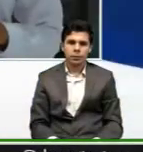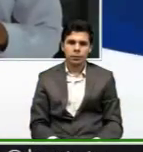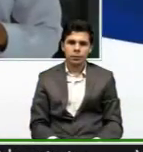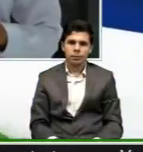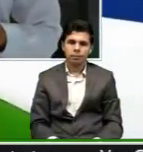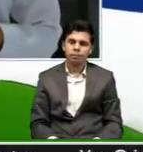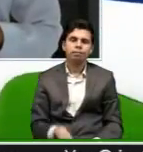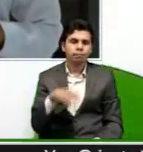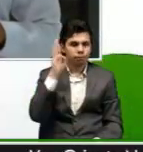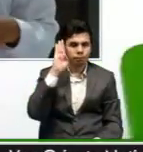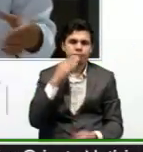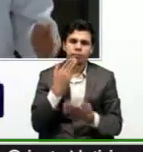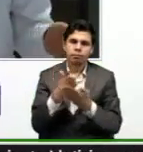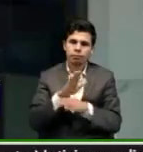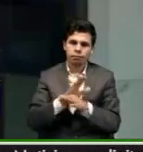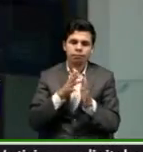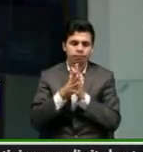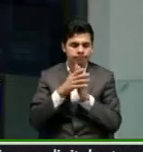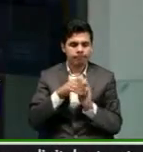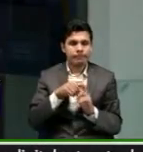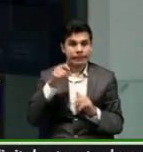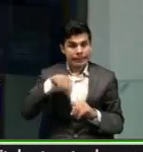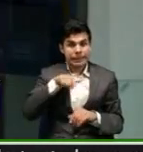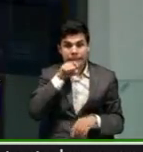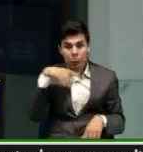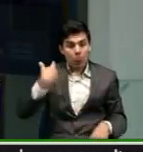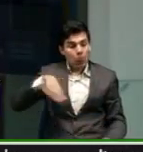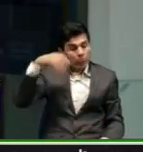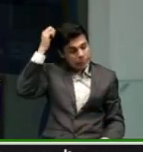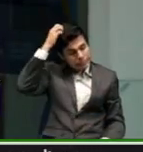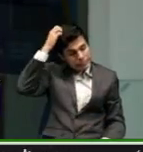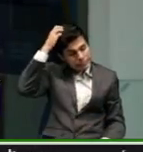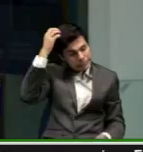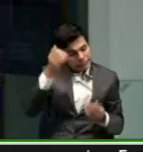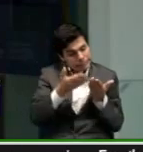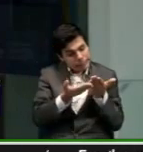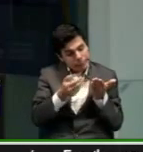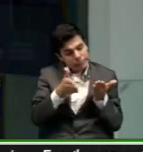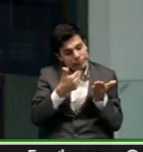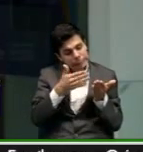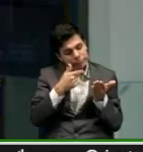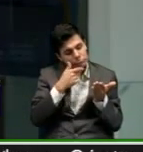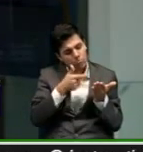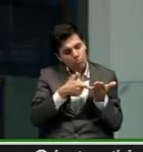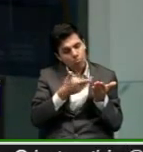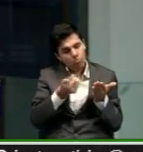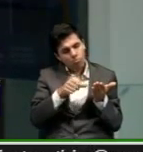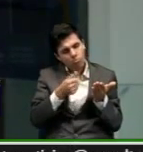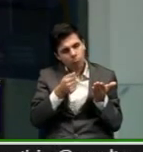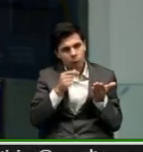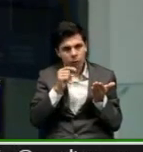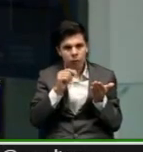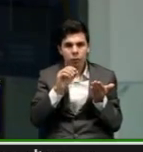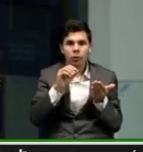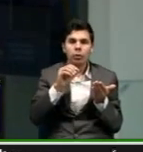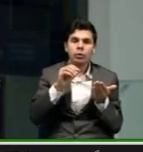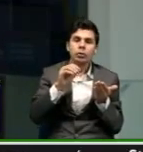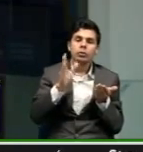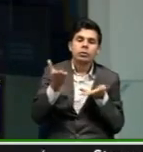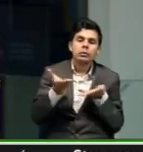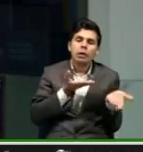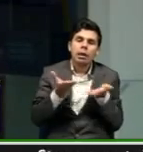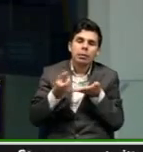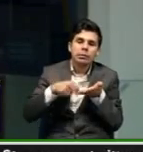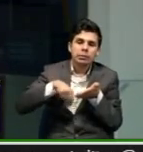compañeras muy buenas tardes así es la contraloría de bucaramanga anunciado que auditará todos los contratos los de prestación de servicios y aquellos